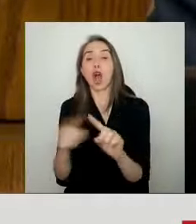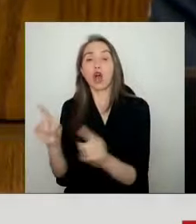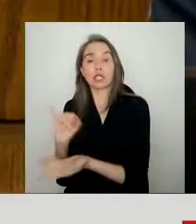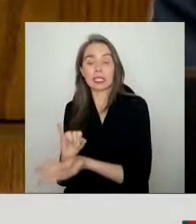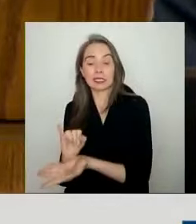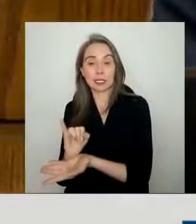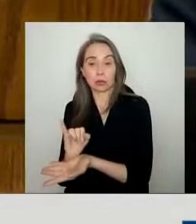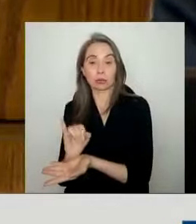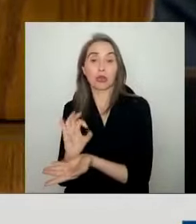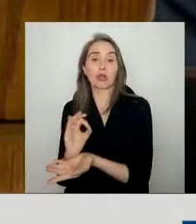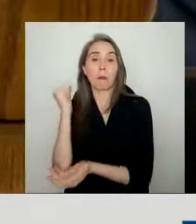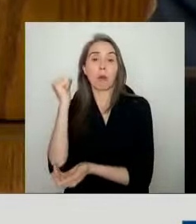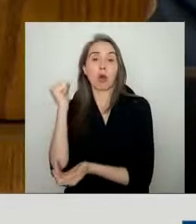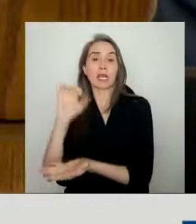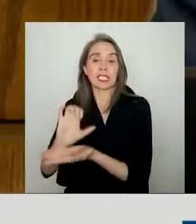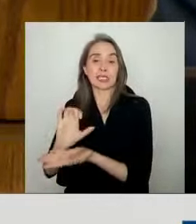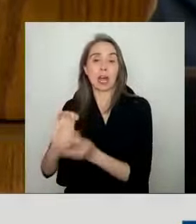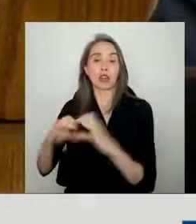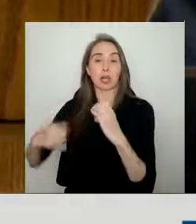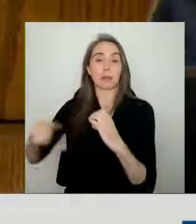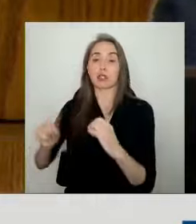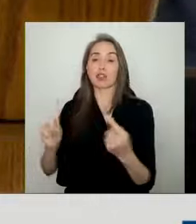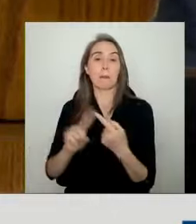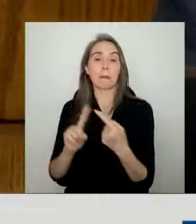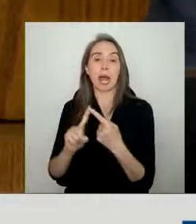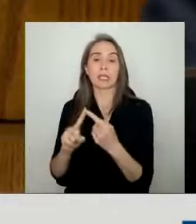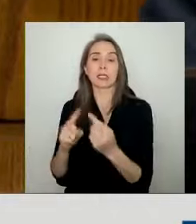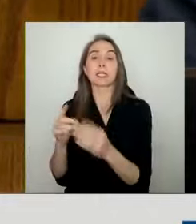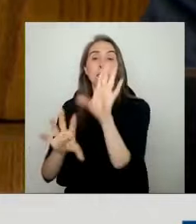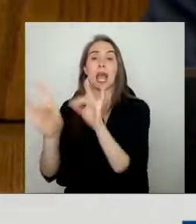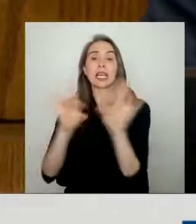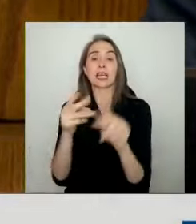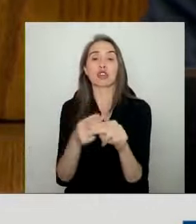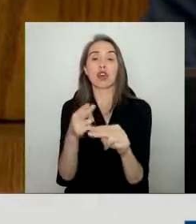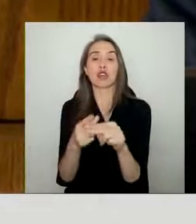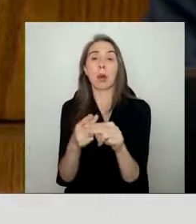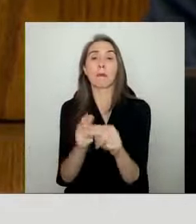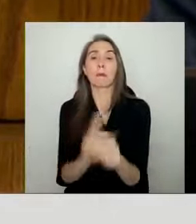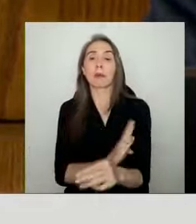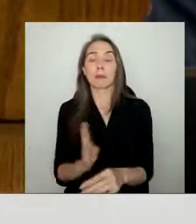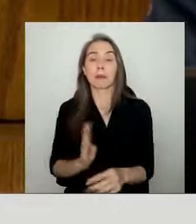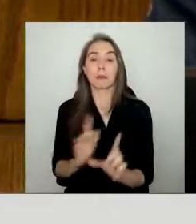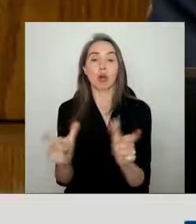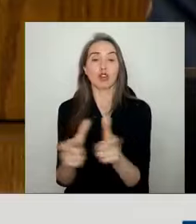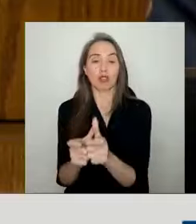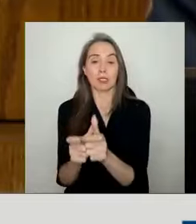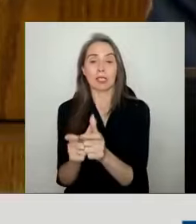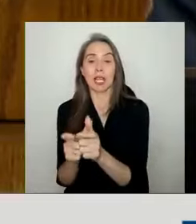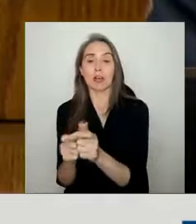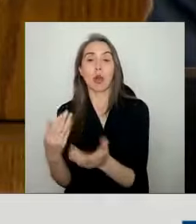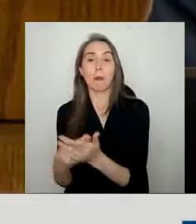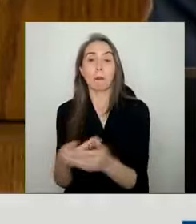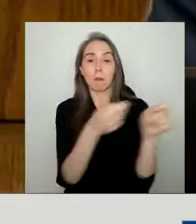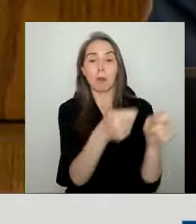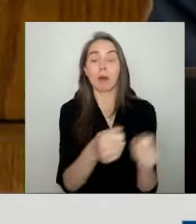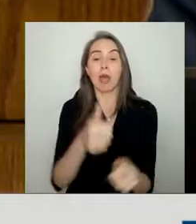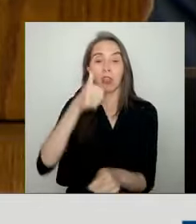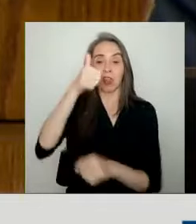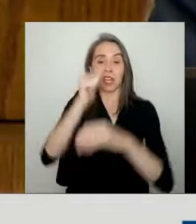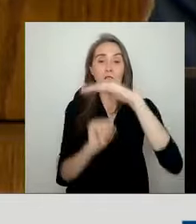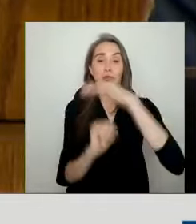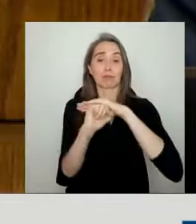estado como el senado participe del nombramiento de los consejeros mire el director ejecutivo también